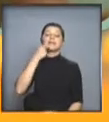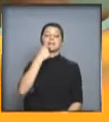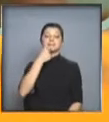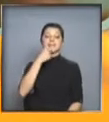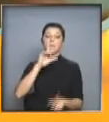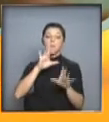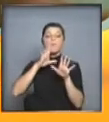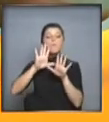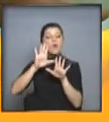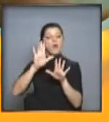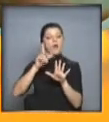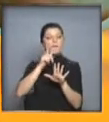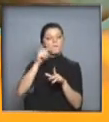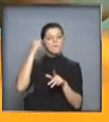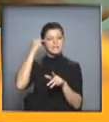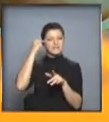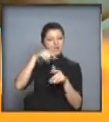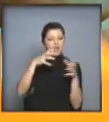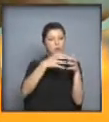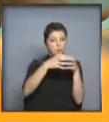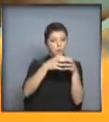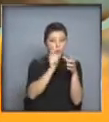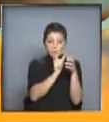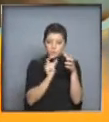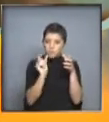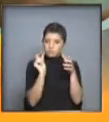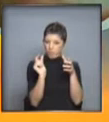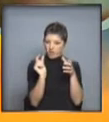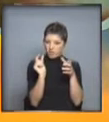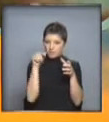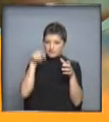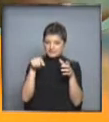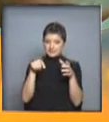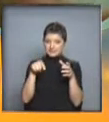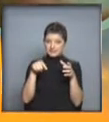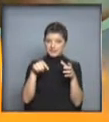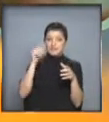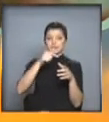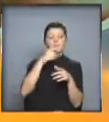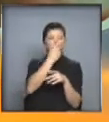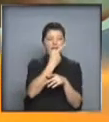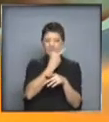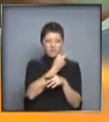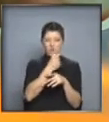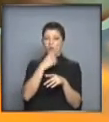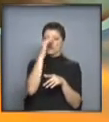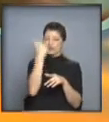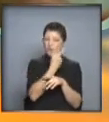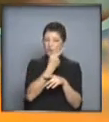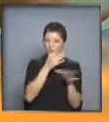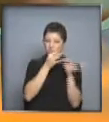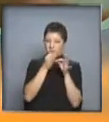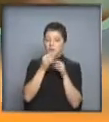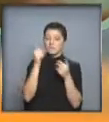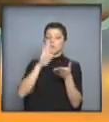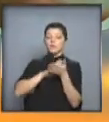que de repente estás hablando de una minoría, vos decís de tu interés político, y es lo que debatía recién con Sonsoles. Mayormente la